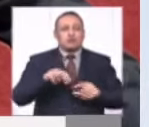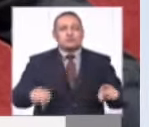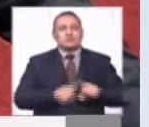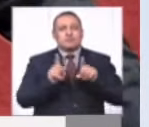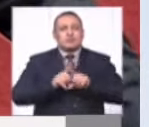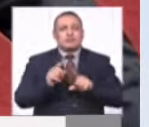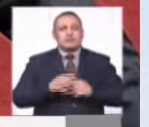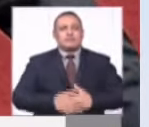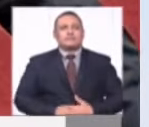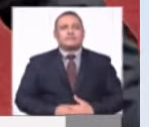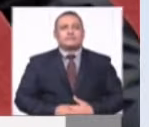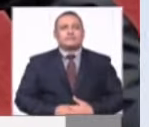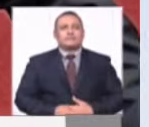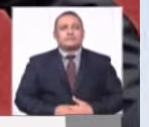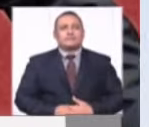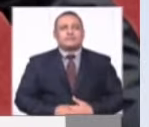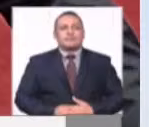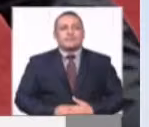al congresista Aragón Carreño Luis Ángel.